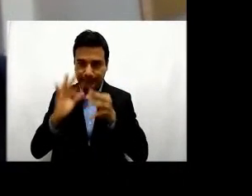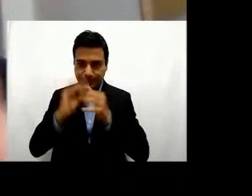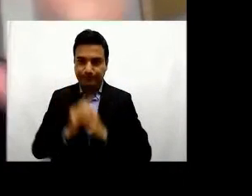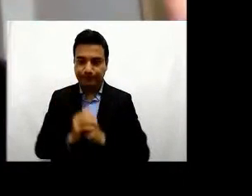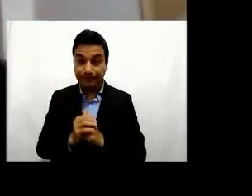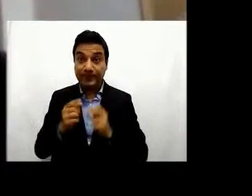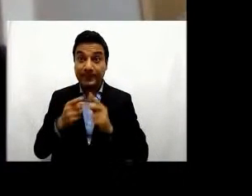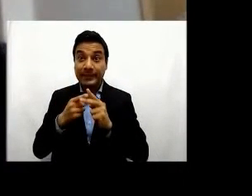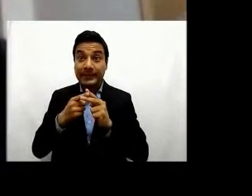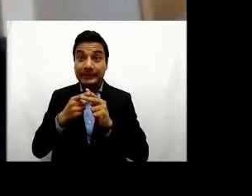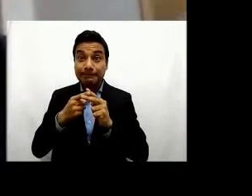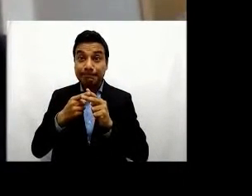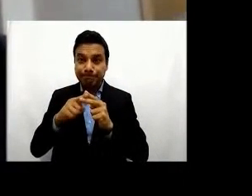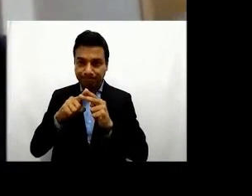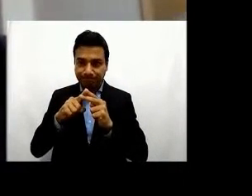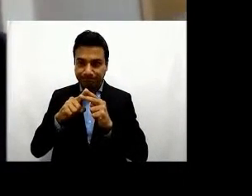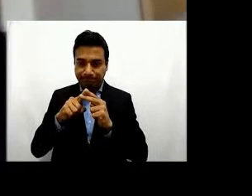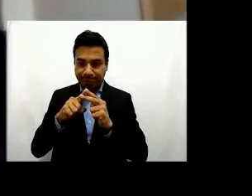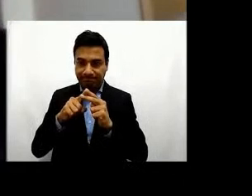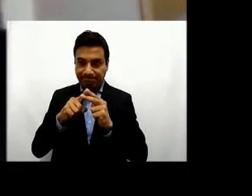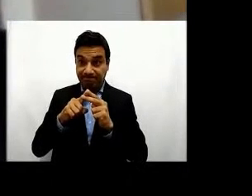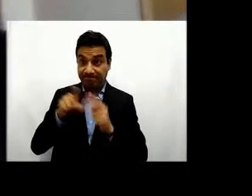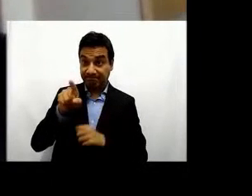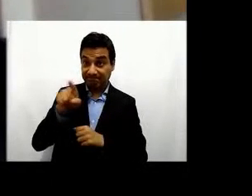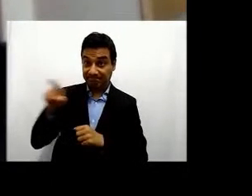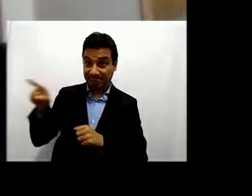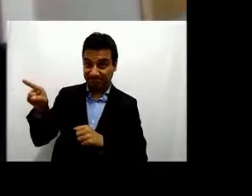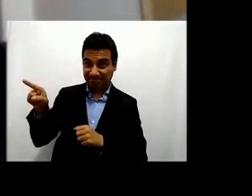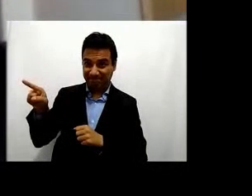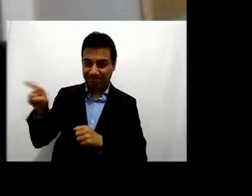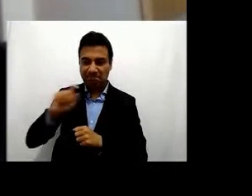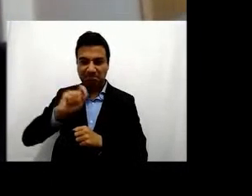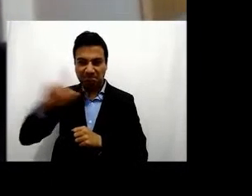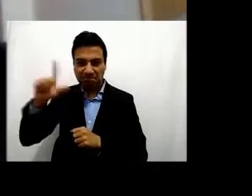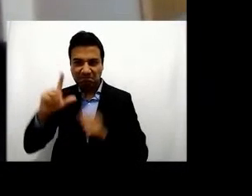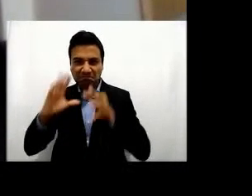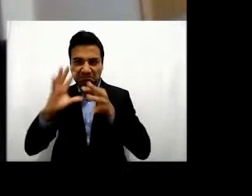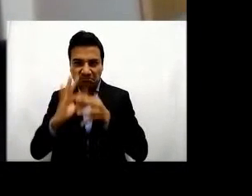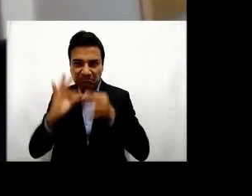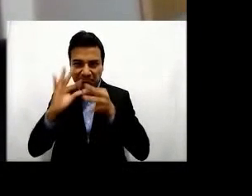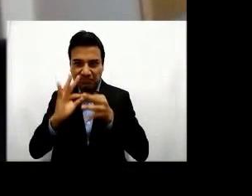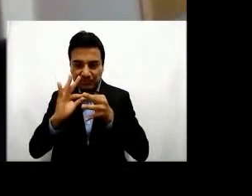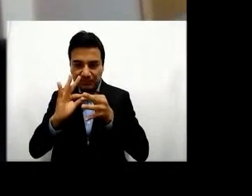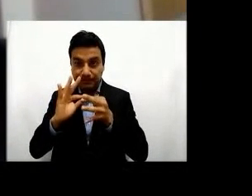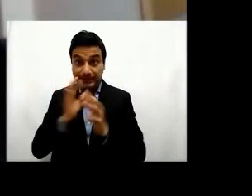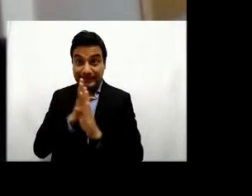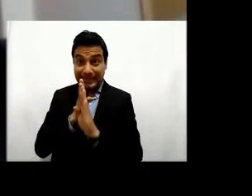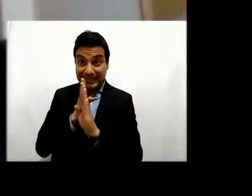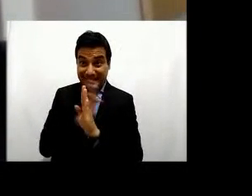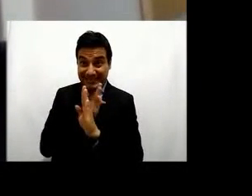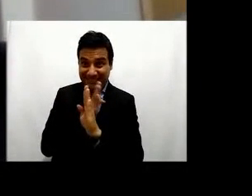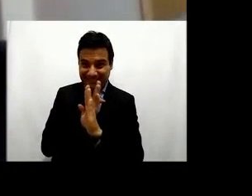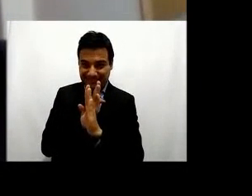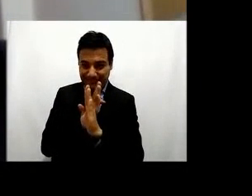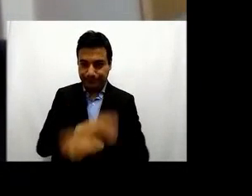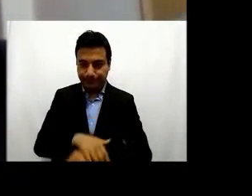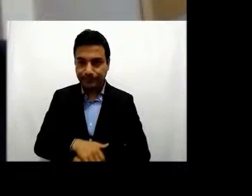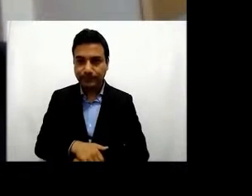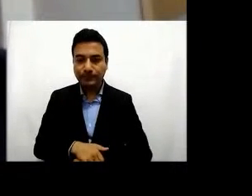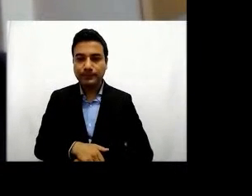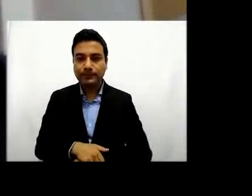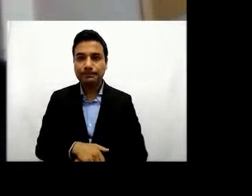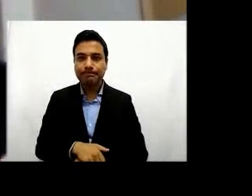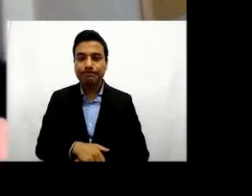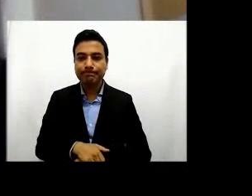antes de pasar la palabra para que se introduzcan nuestros conferencistas, nuestros participantes de este panel,